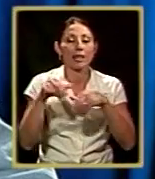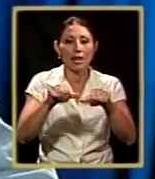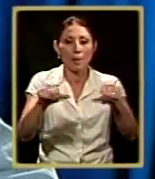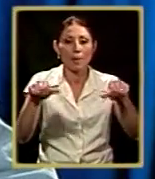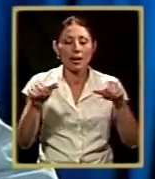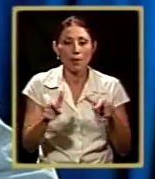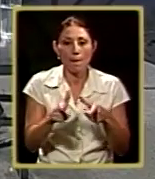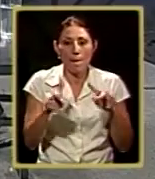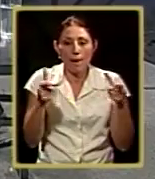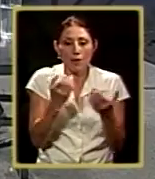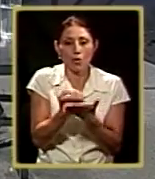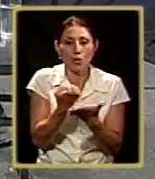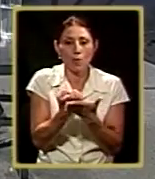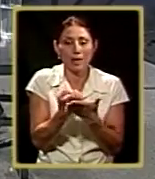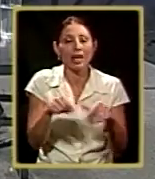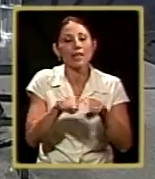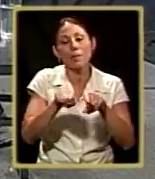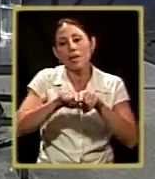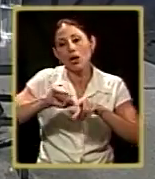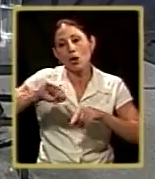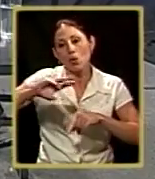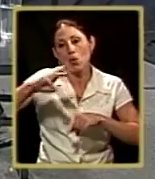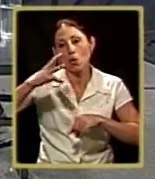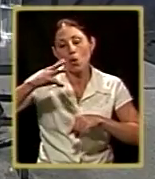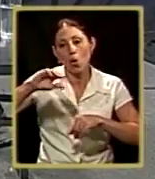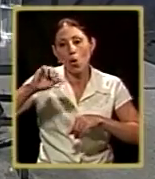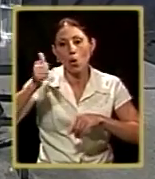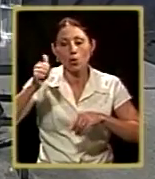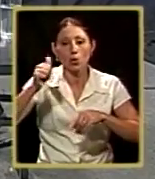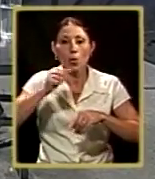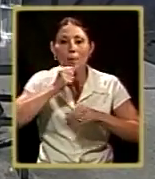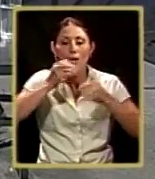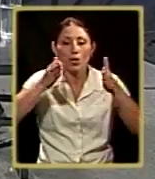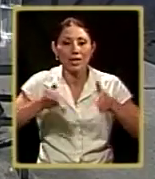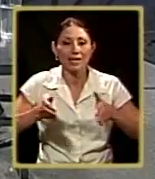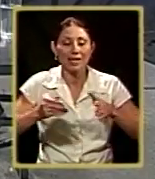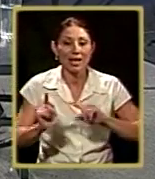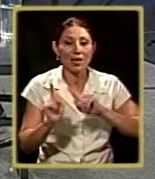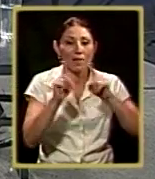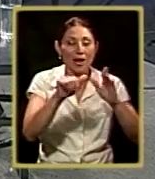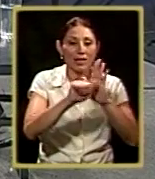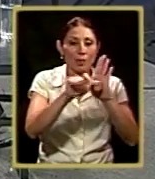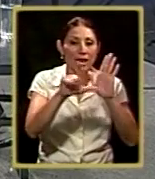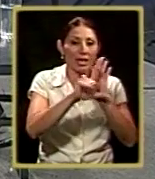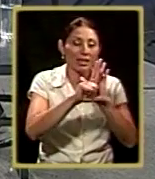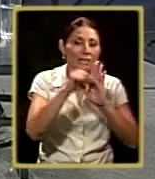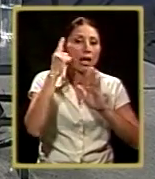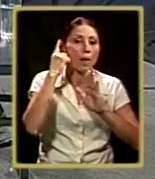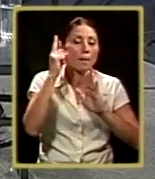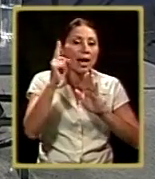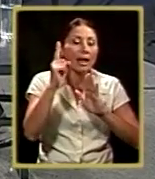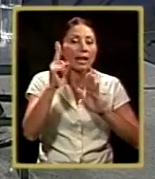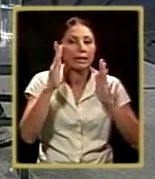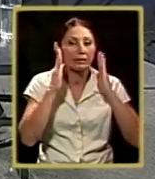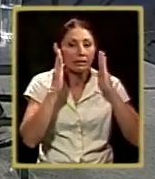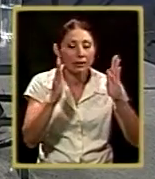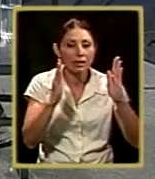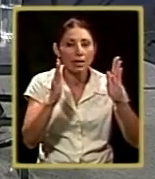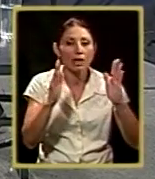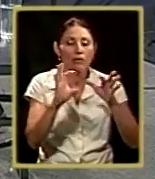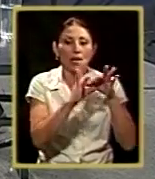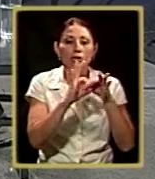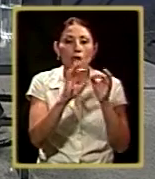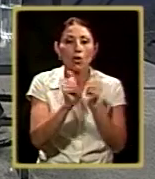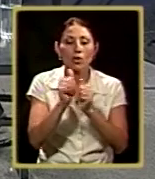Y tenemos a otro periodista que está encargado de llevarle el pulso a la Asamblea Legislativa en la parte de TLC y todas las reformas